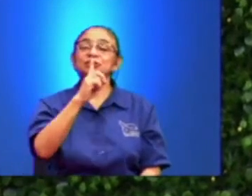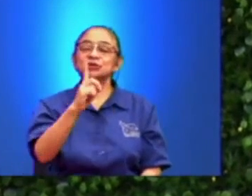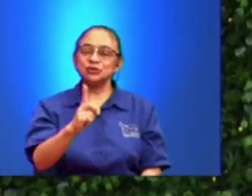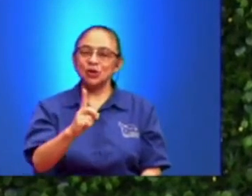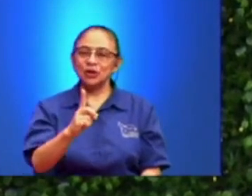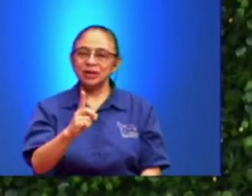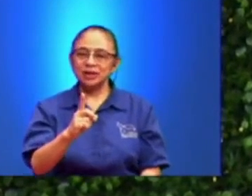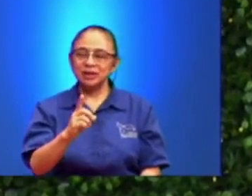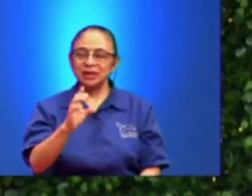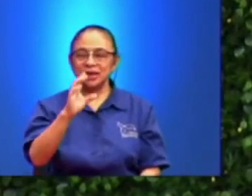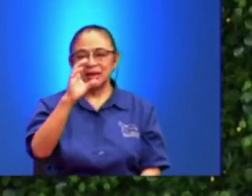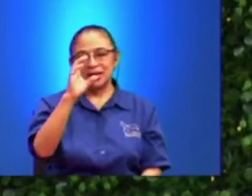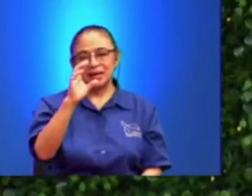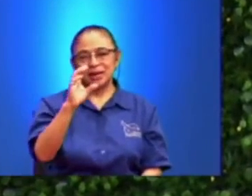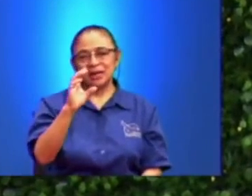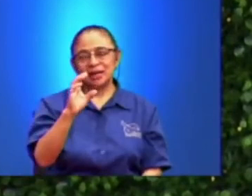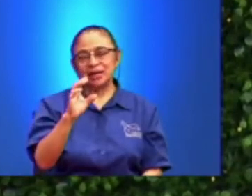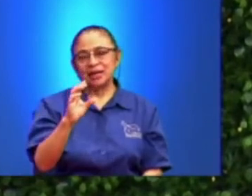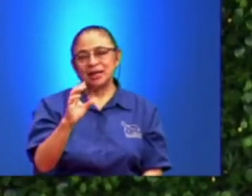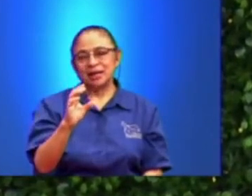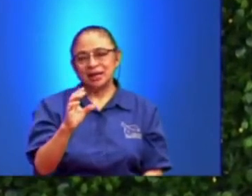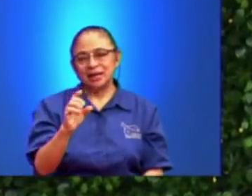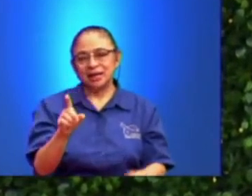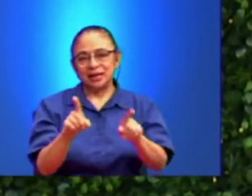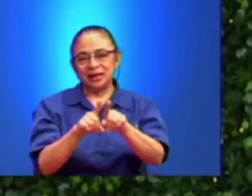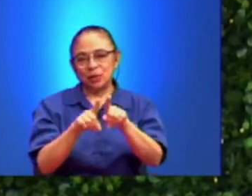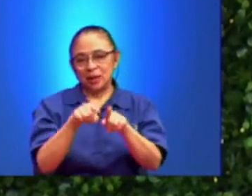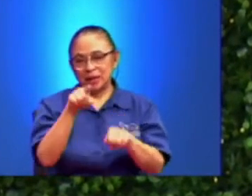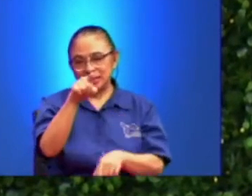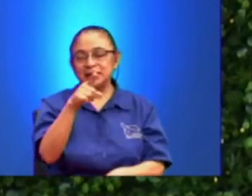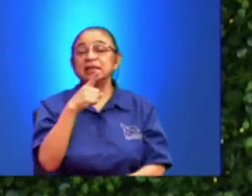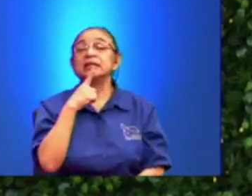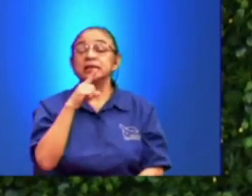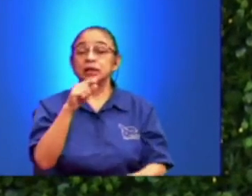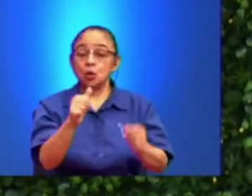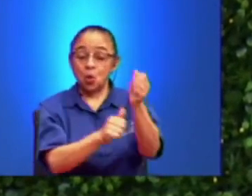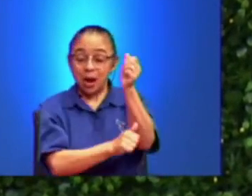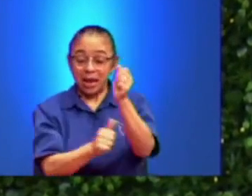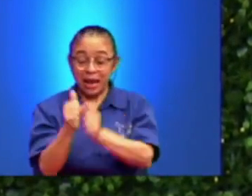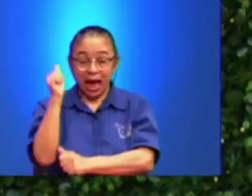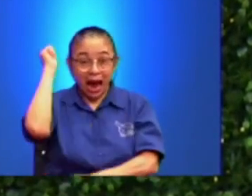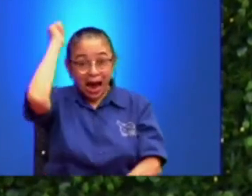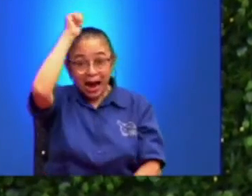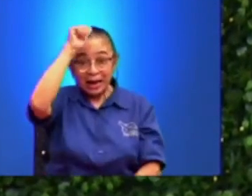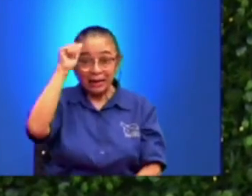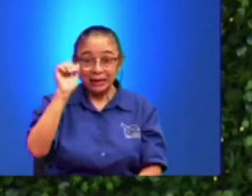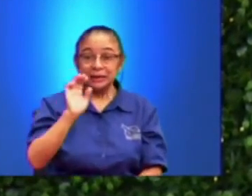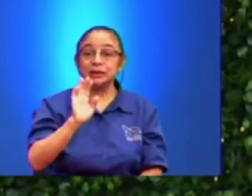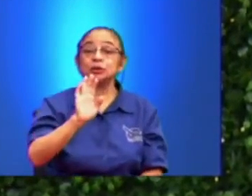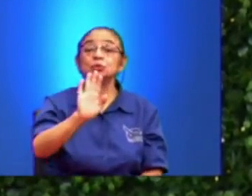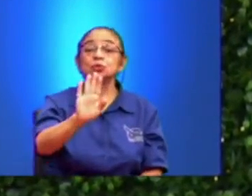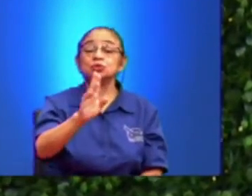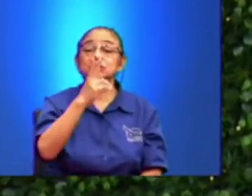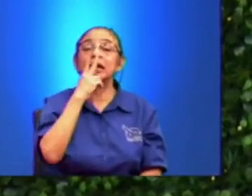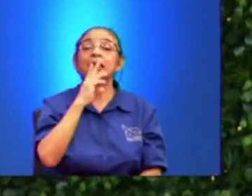ángel yo soy concierto tuyo y de tus hermanos los profetas